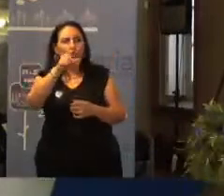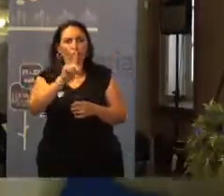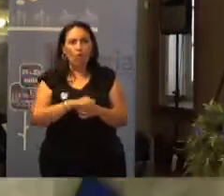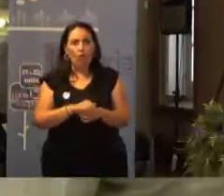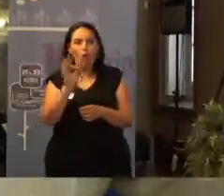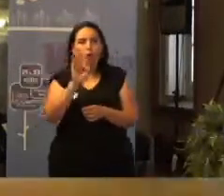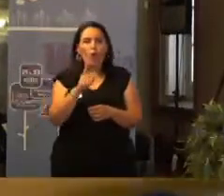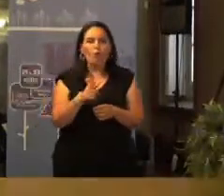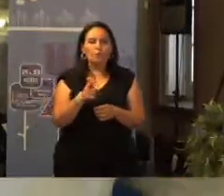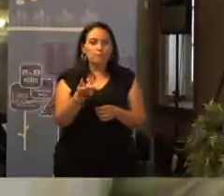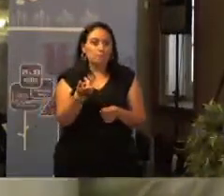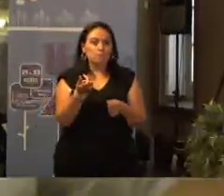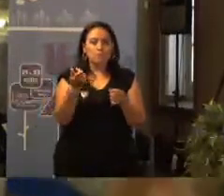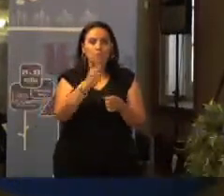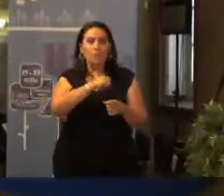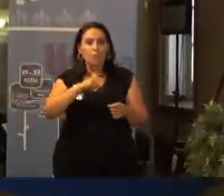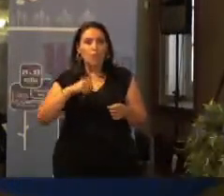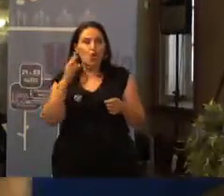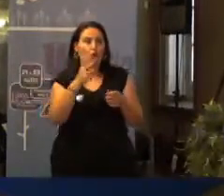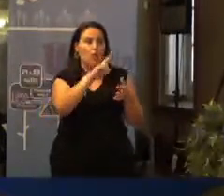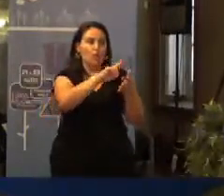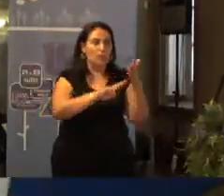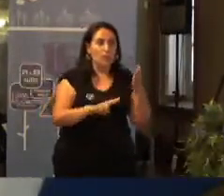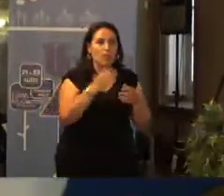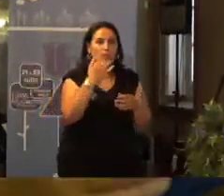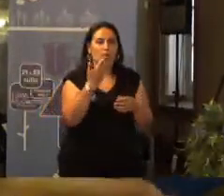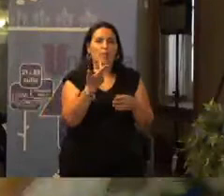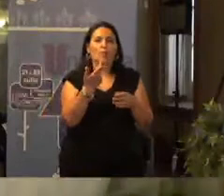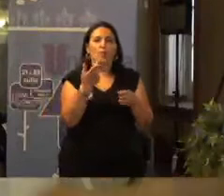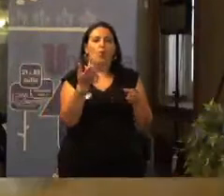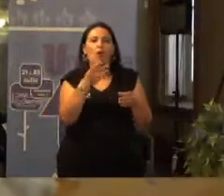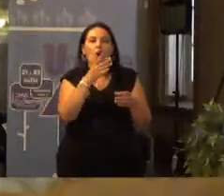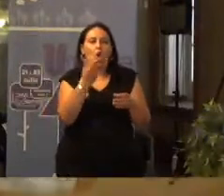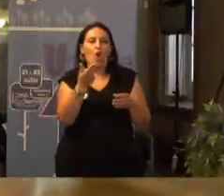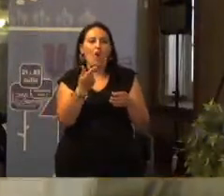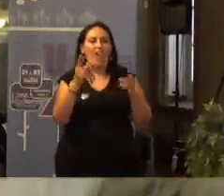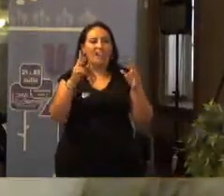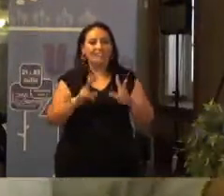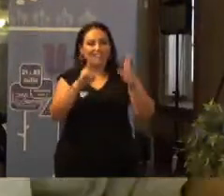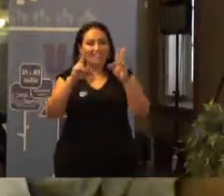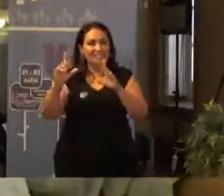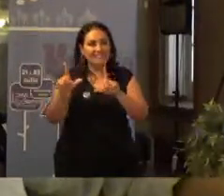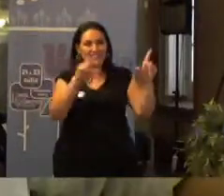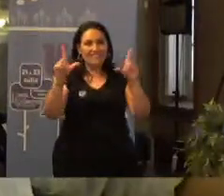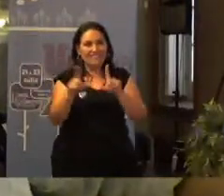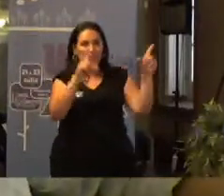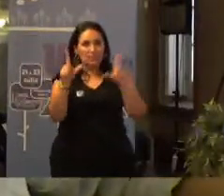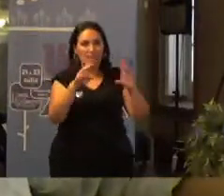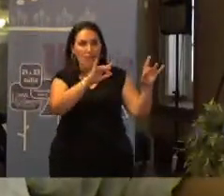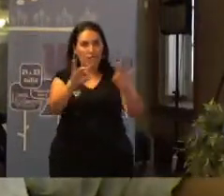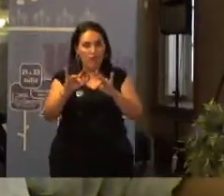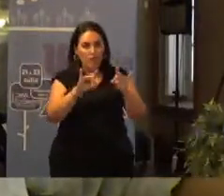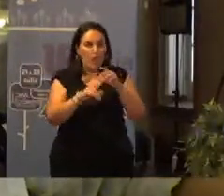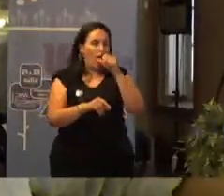comunidades autoanémicas, como por exemplo a Jalieja, que era a serie de Fariña, parece que descubre cousas que nós sabíamos de ano, cando no